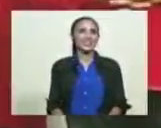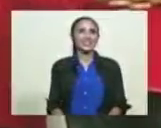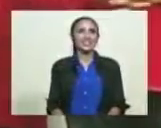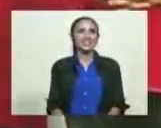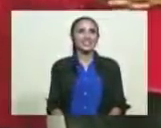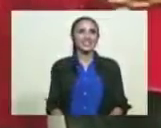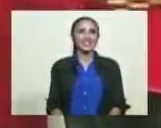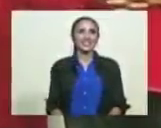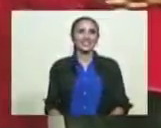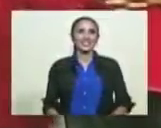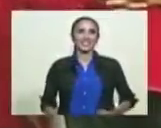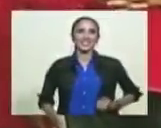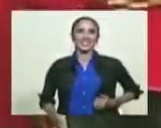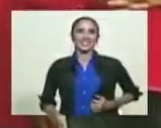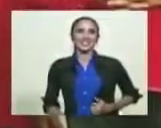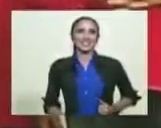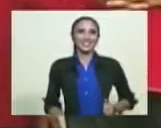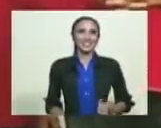Imposible mejor,